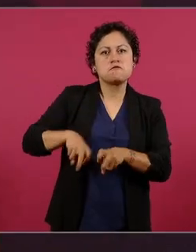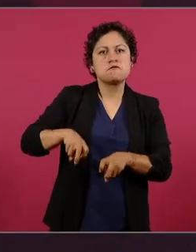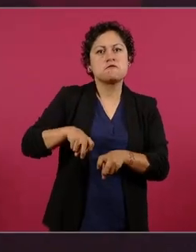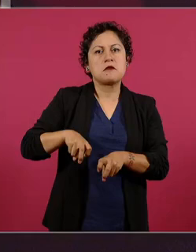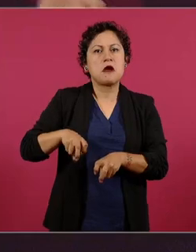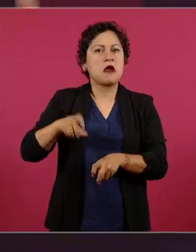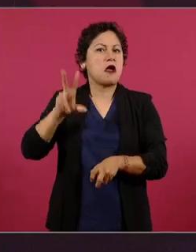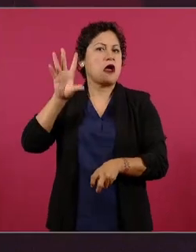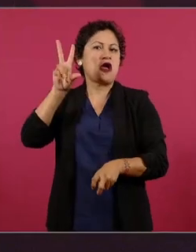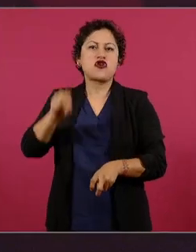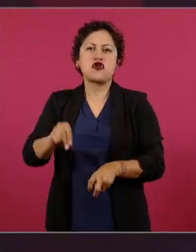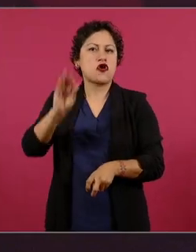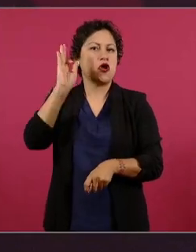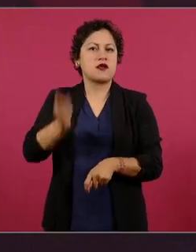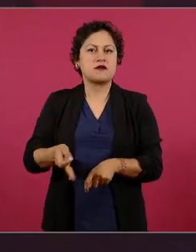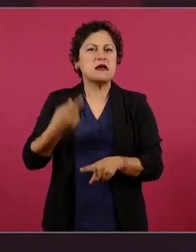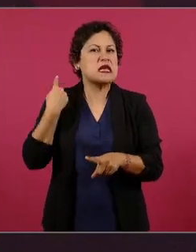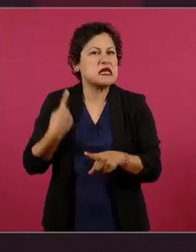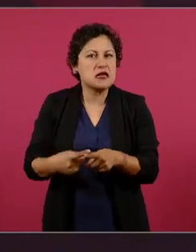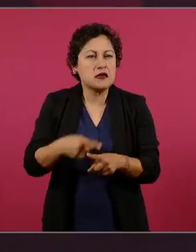¿Y salió en algún periódico?